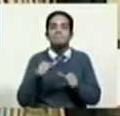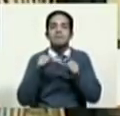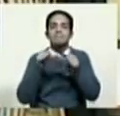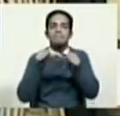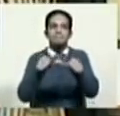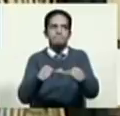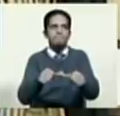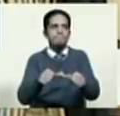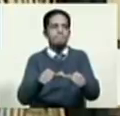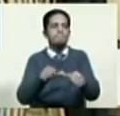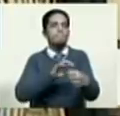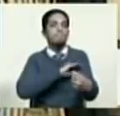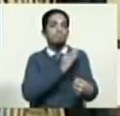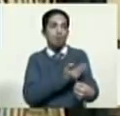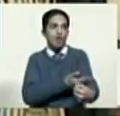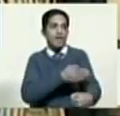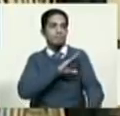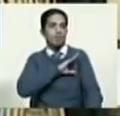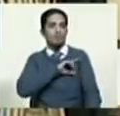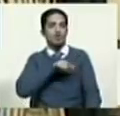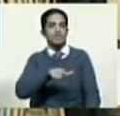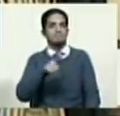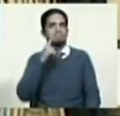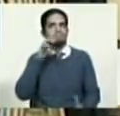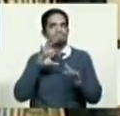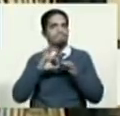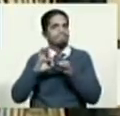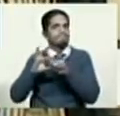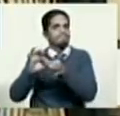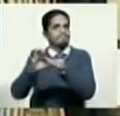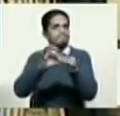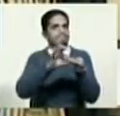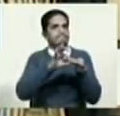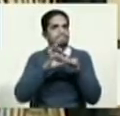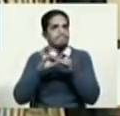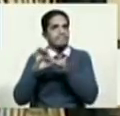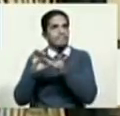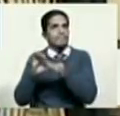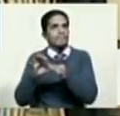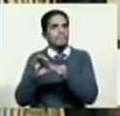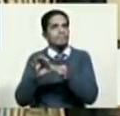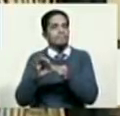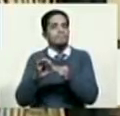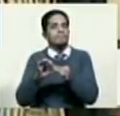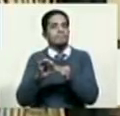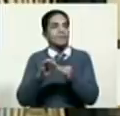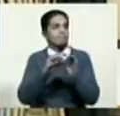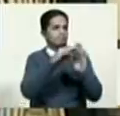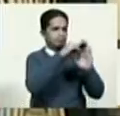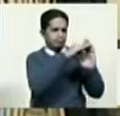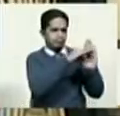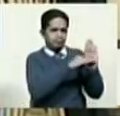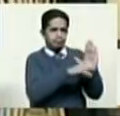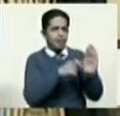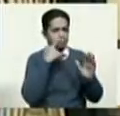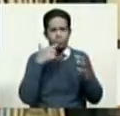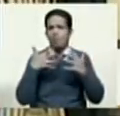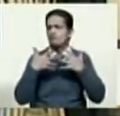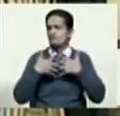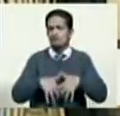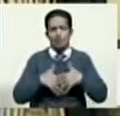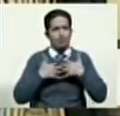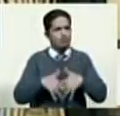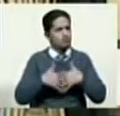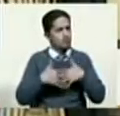del Estado como un todo. El Estado venezolano, en cada uno de sus poderes, está funcionando plena